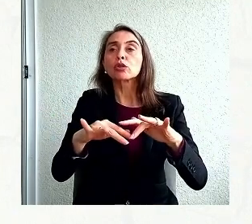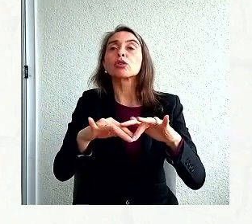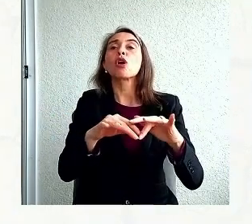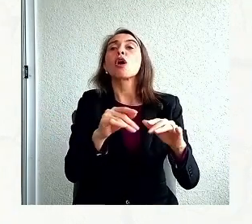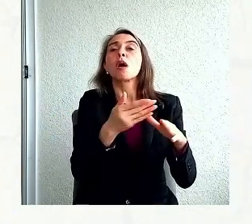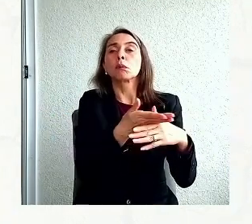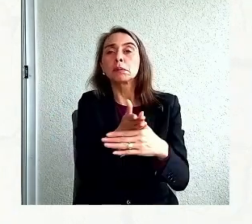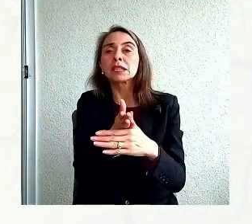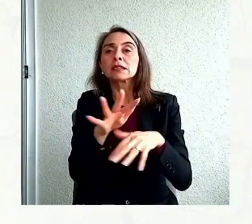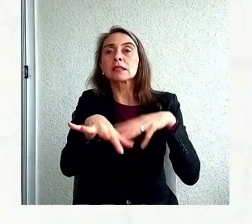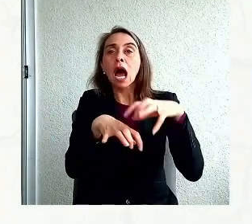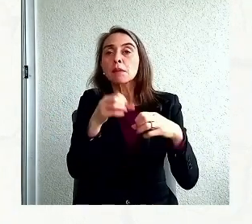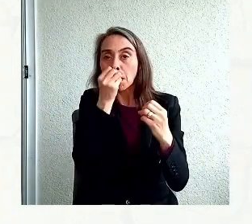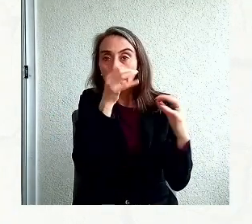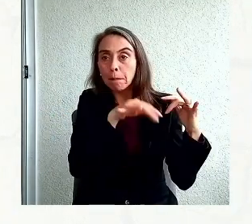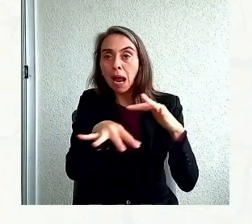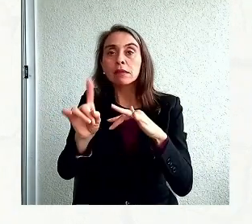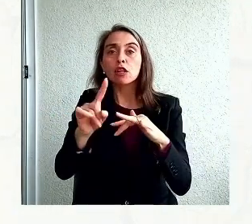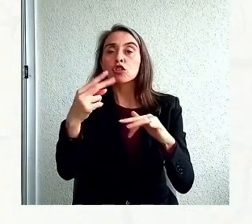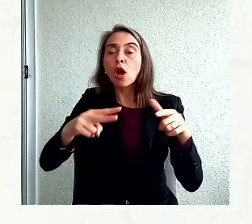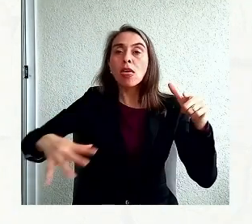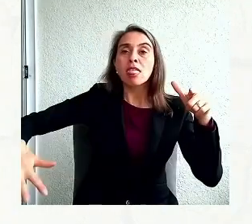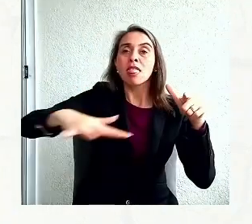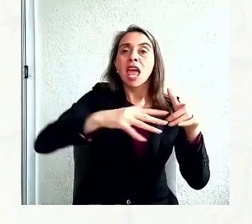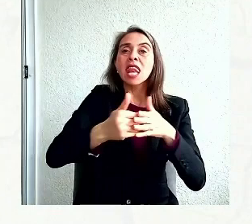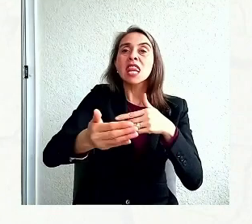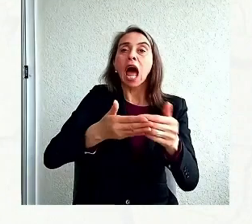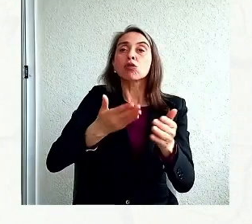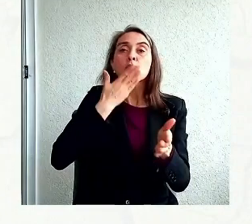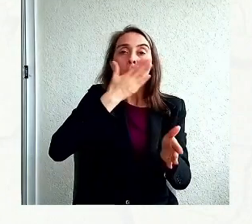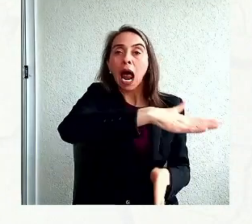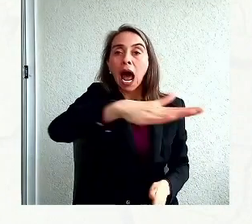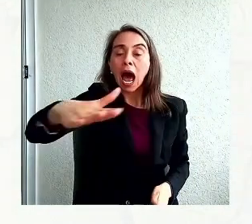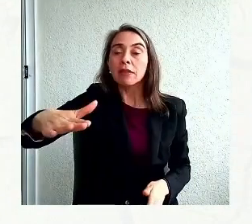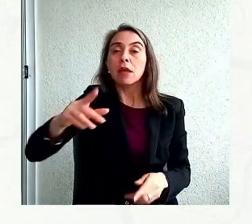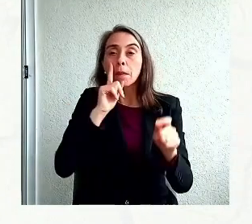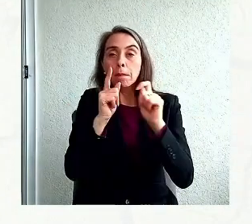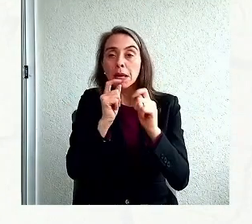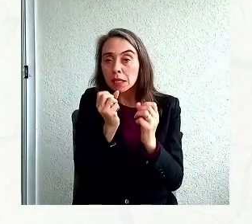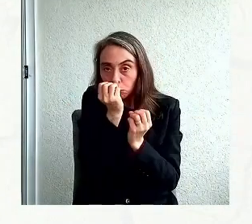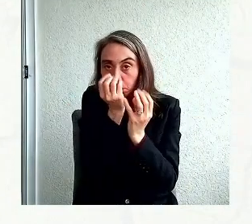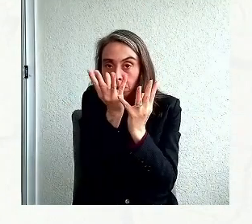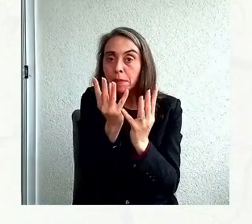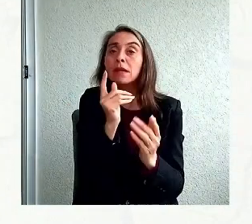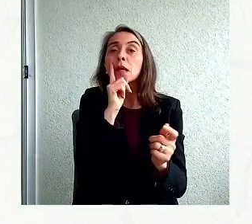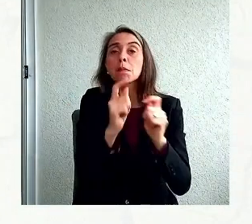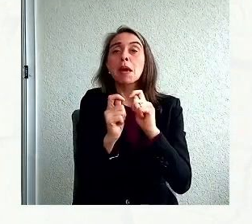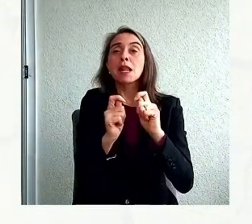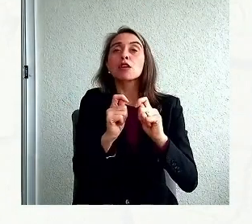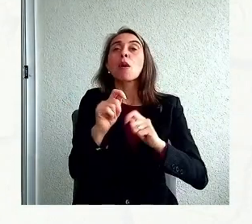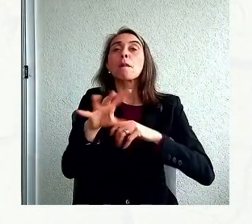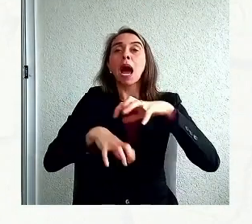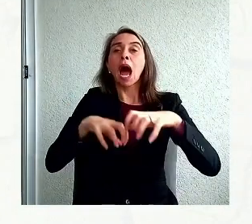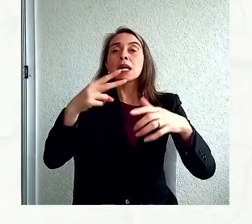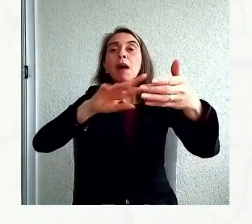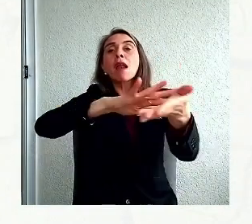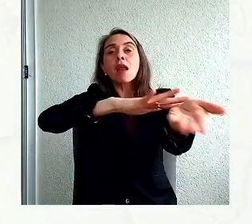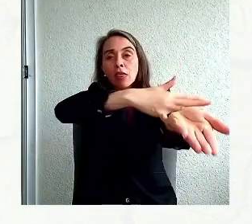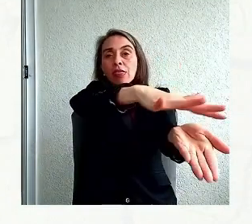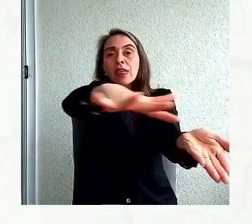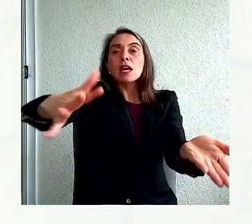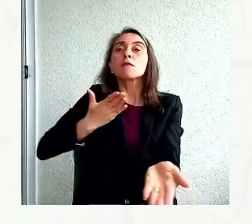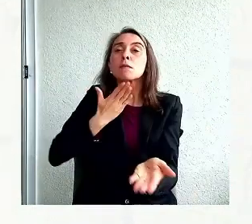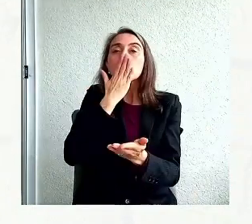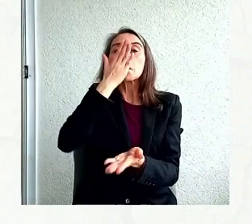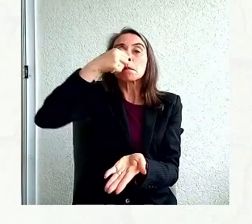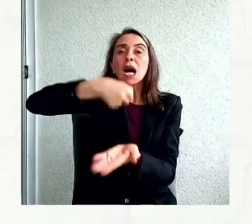la vegetación, sino que también la fauna. Entonces hay un montón de otros elementos que van a ser